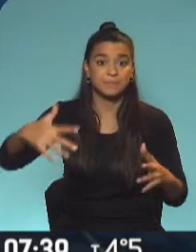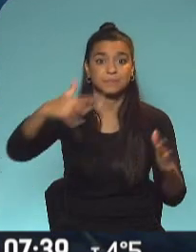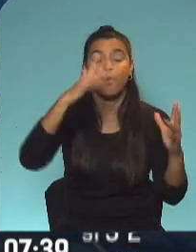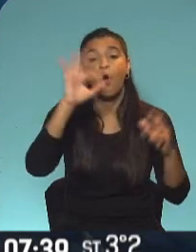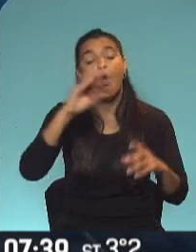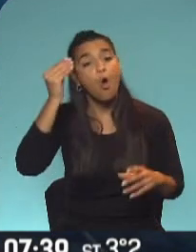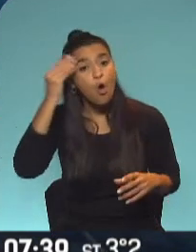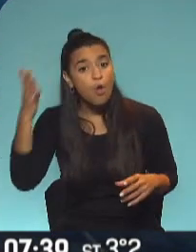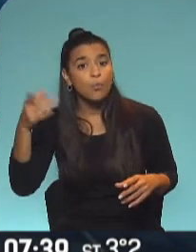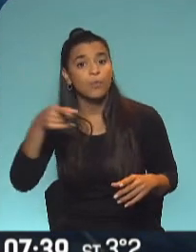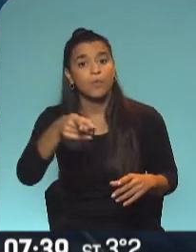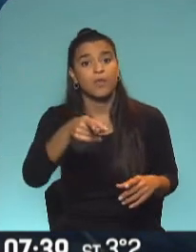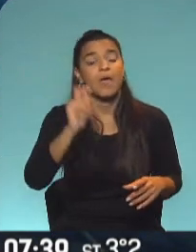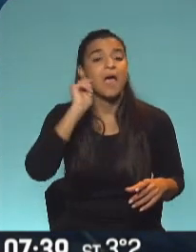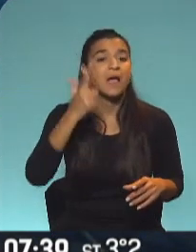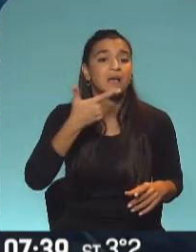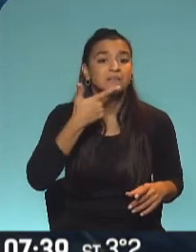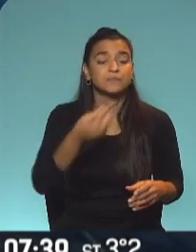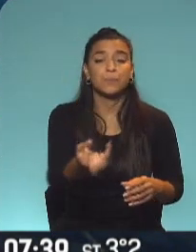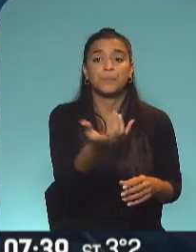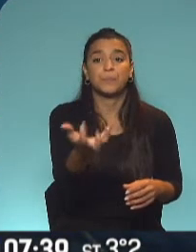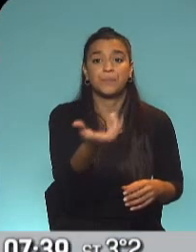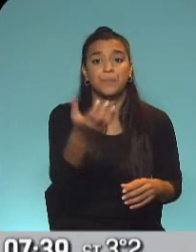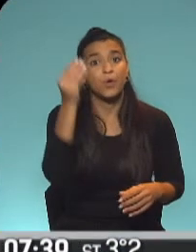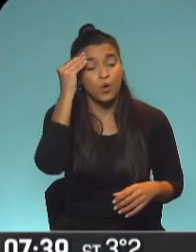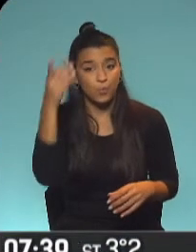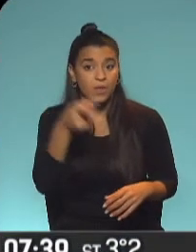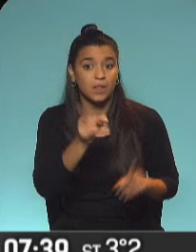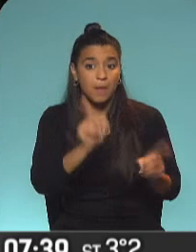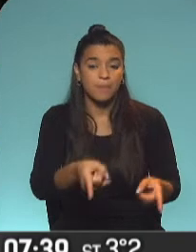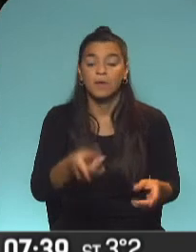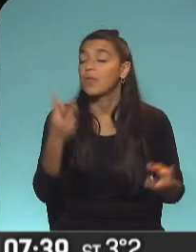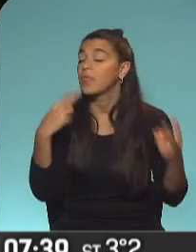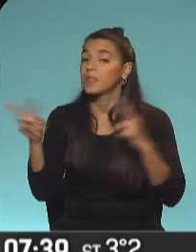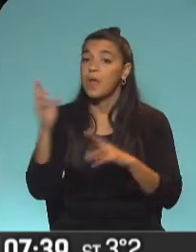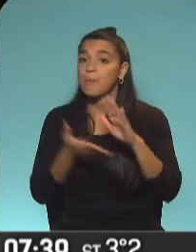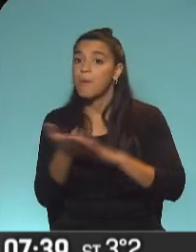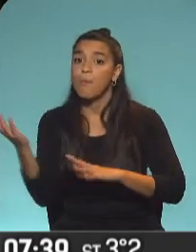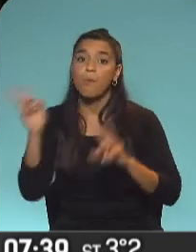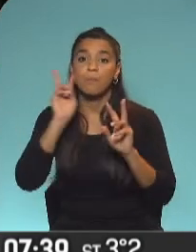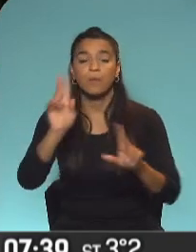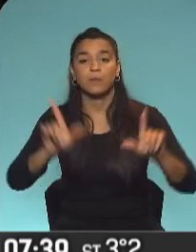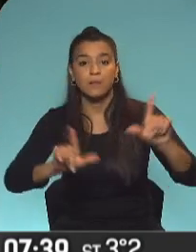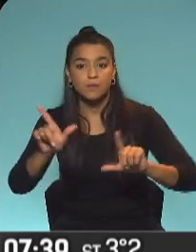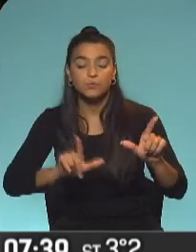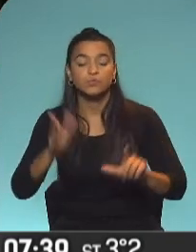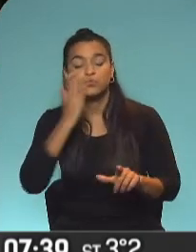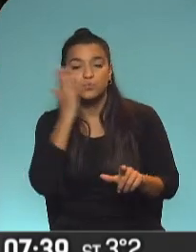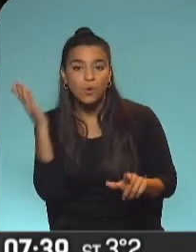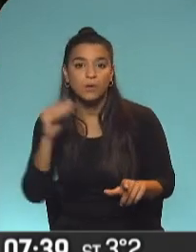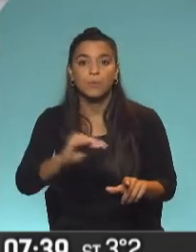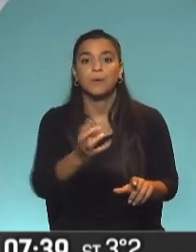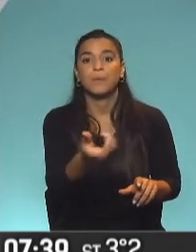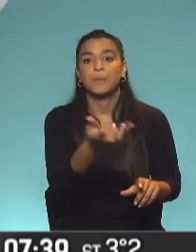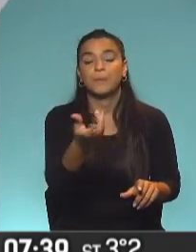olvida el gas con la hornalla prendido. Exactamente. También, ¿no? Uno se distrae, me voy a mirar televisión, me voy a acostar, me agarró sueño y queda la